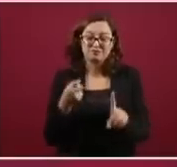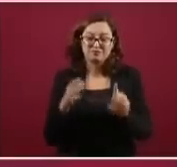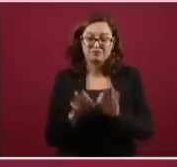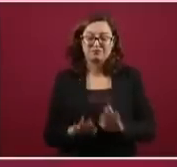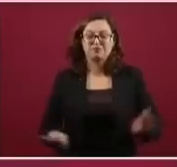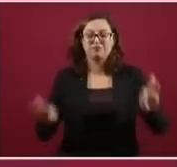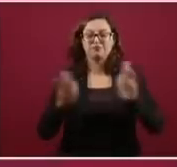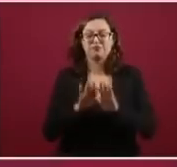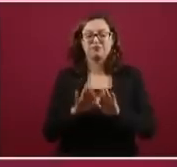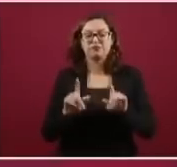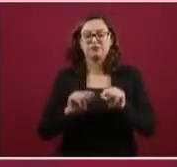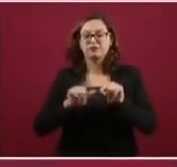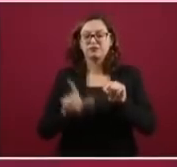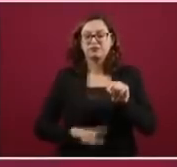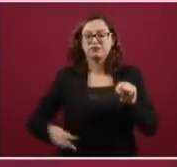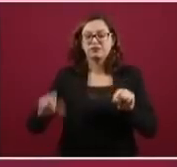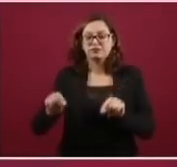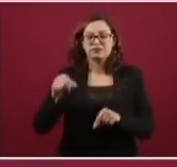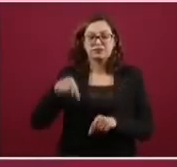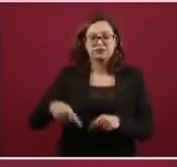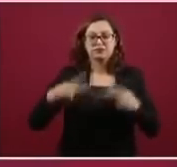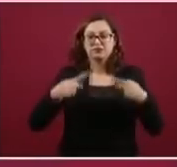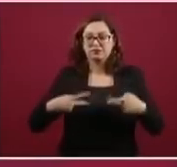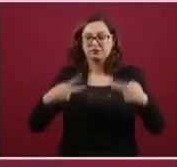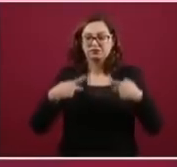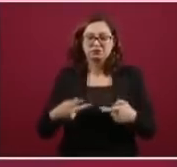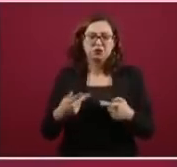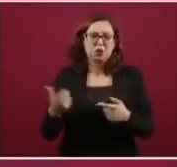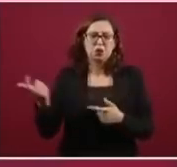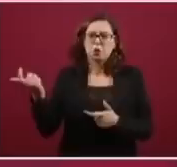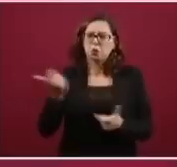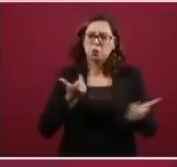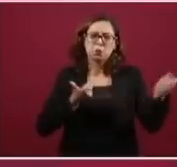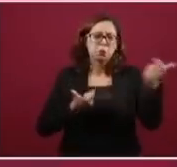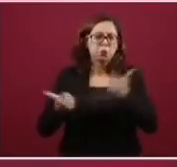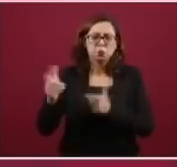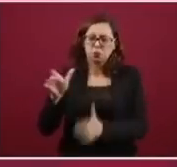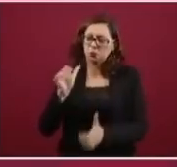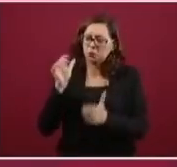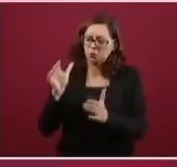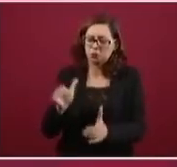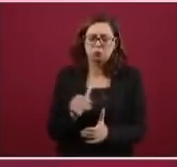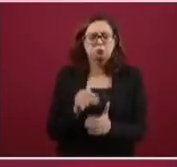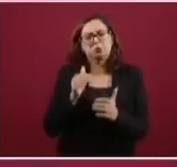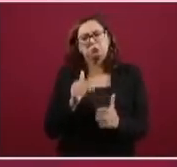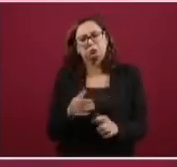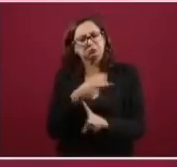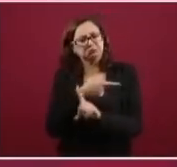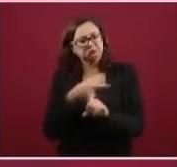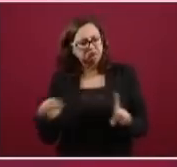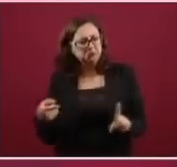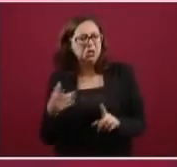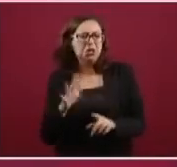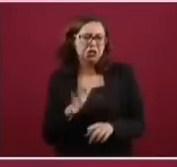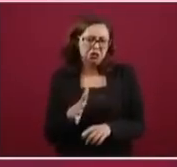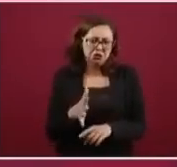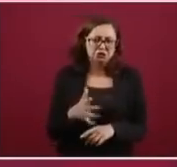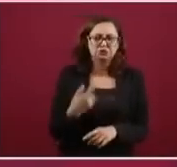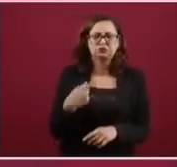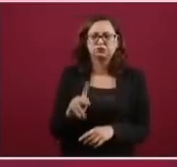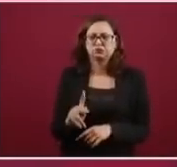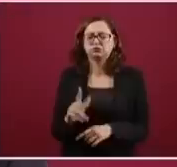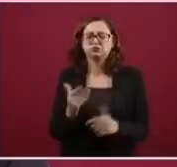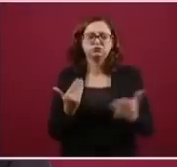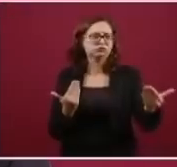nuestro país como yo señalados un país de ingresos medios es un país de aire de hecho de ingresos medios-altos pero es un país de grandes